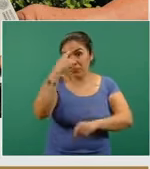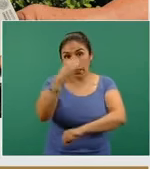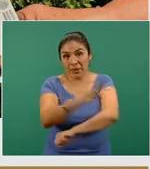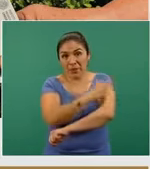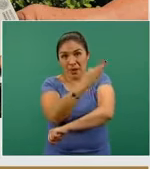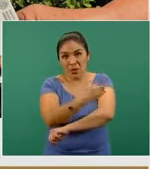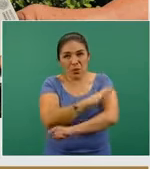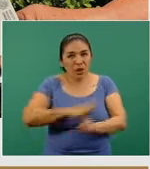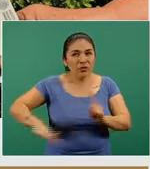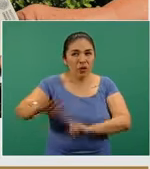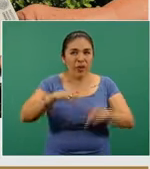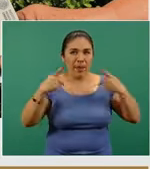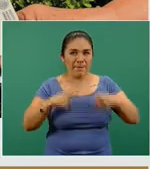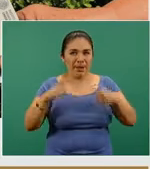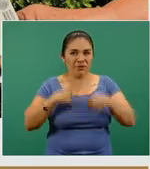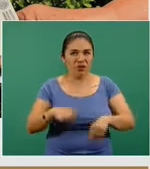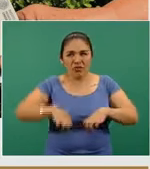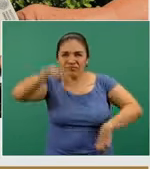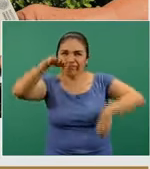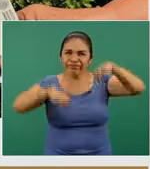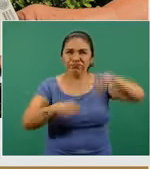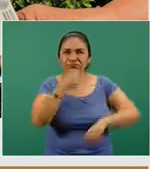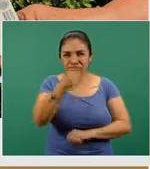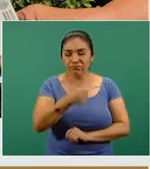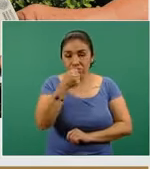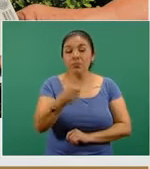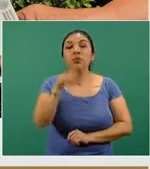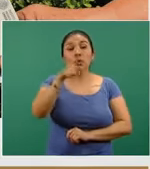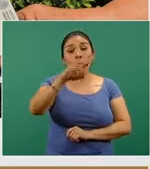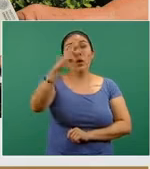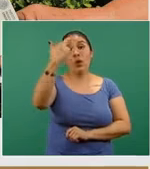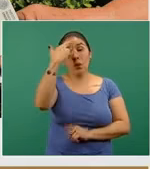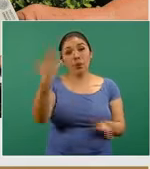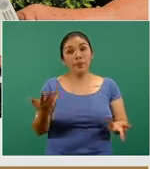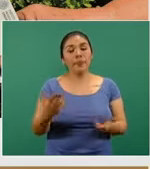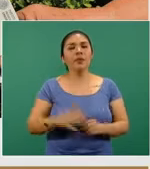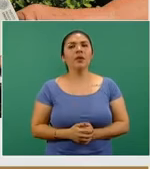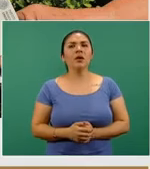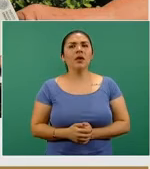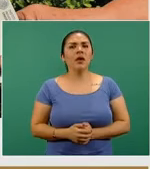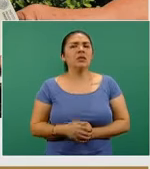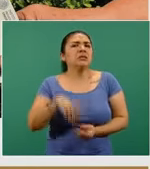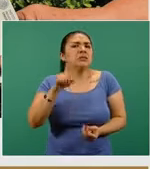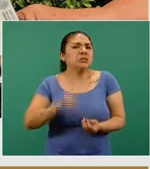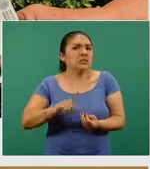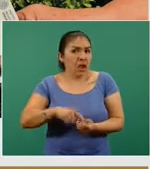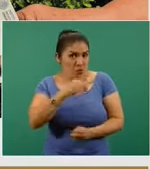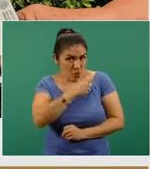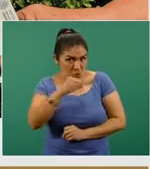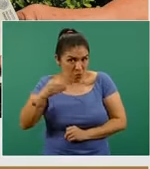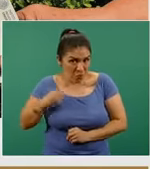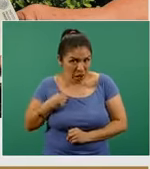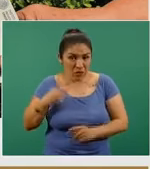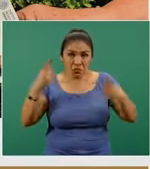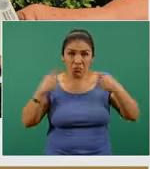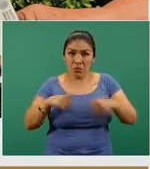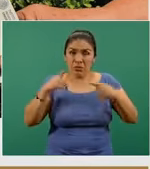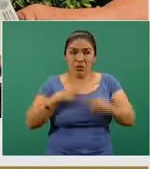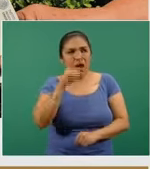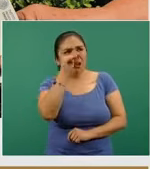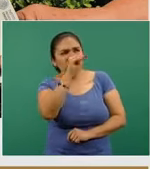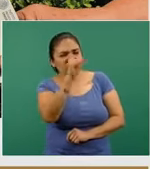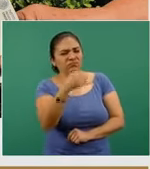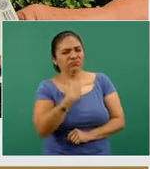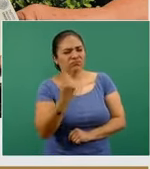vacunación a la población de adultos mayores, recordando que nadie está obligado, ninguna de las personas que va y demanda la